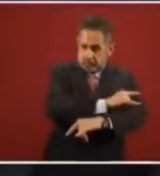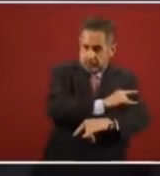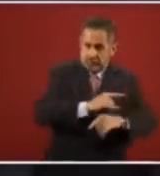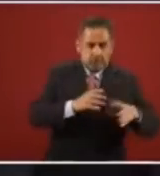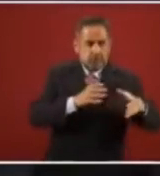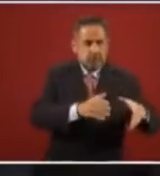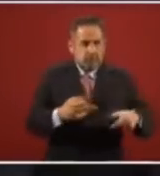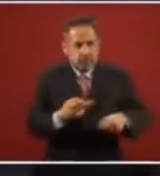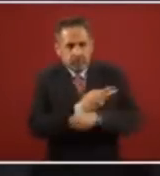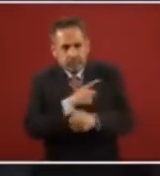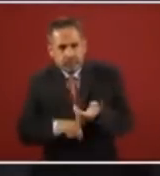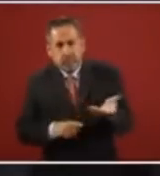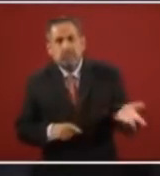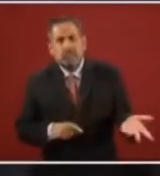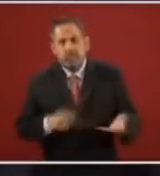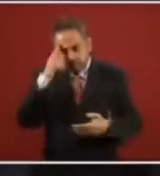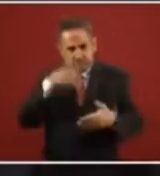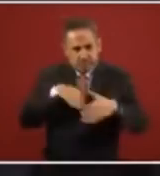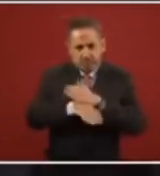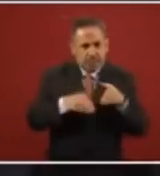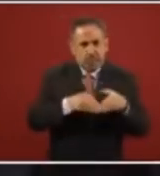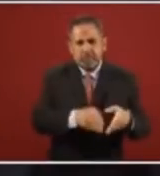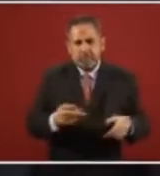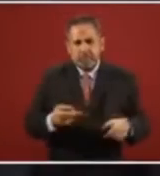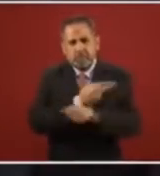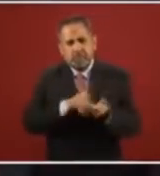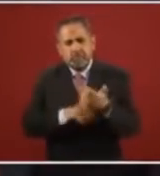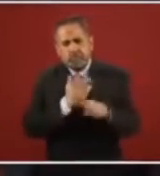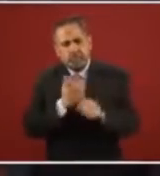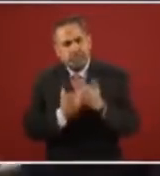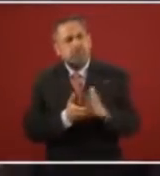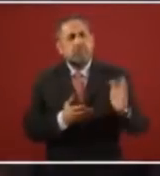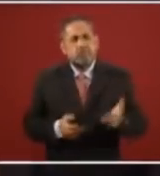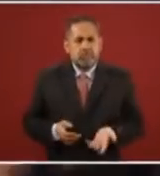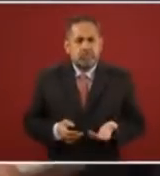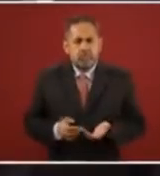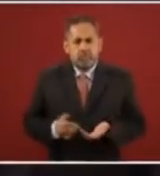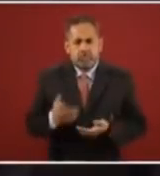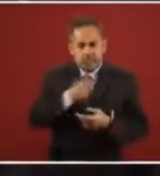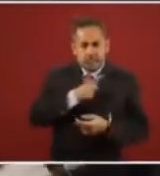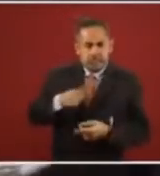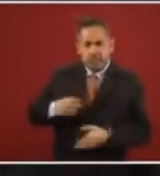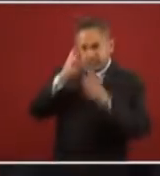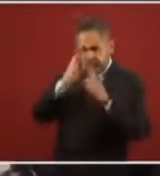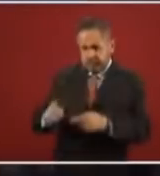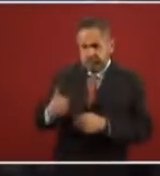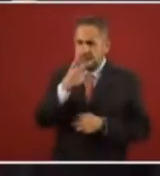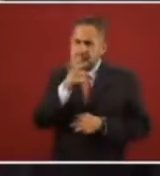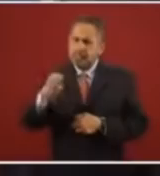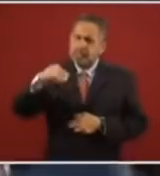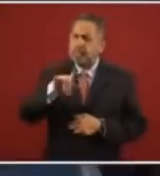pudiéramos saber qué pasó ahí para que entren esos portaaviones norteamericanos. Si no se respetan las 200 millas de mar